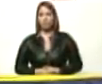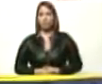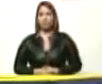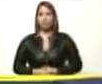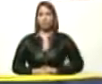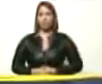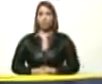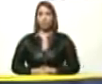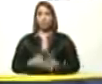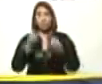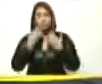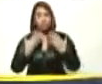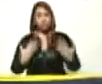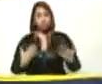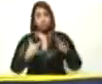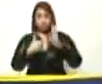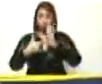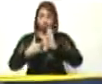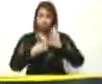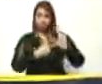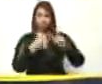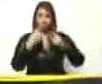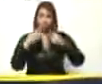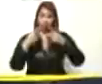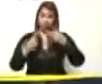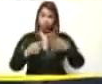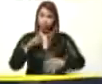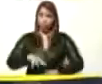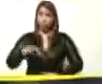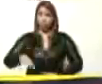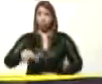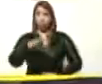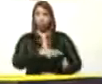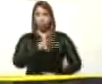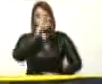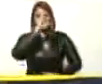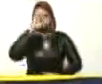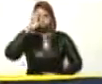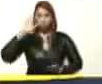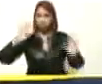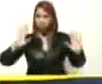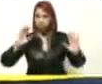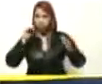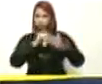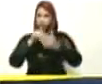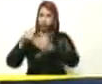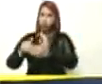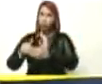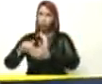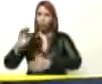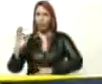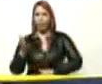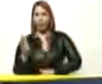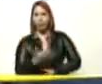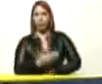bueno, aquí se demostró, en varios estados, Diosdado, el voto castigo, brutal,